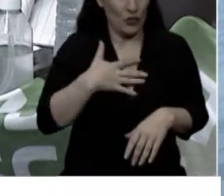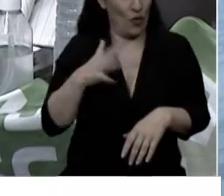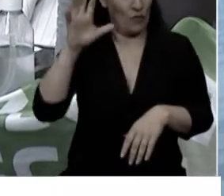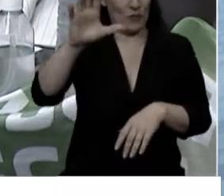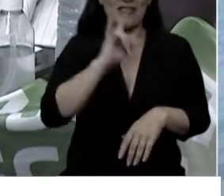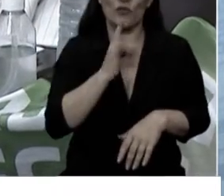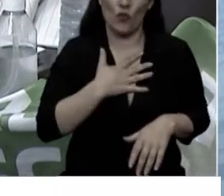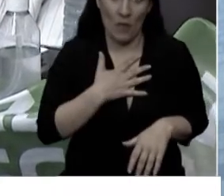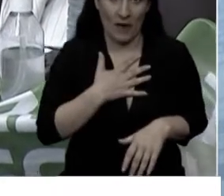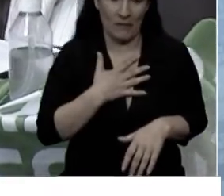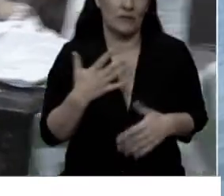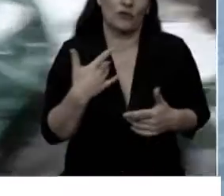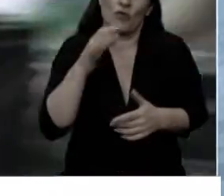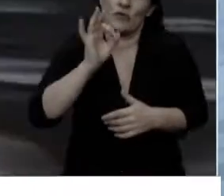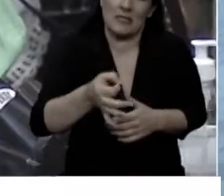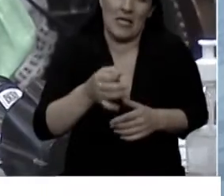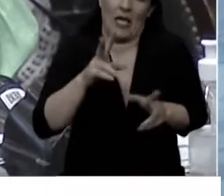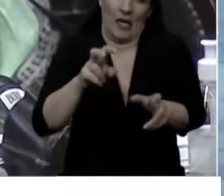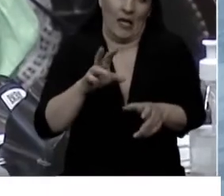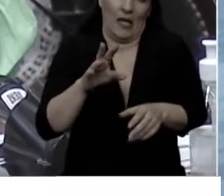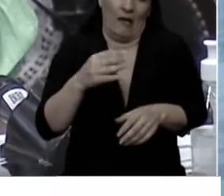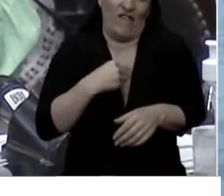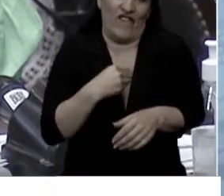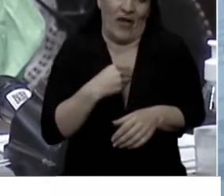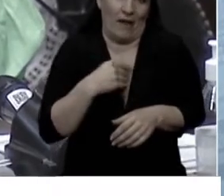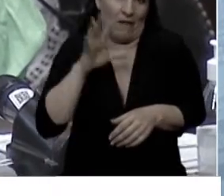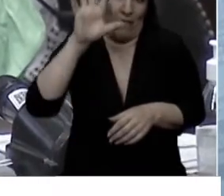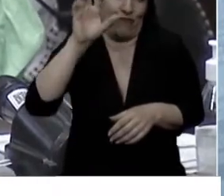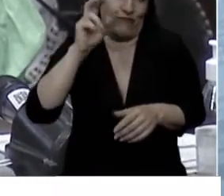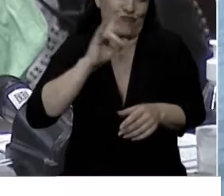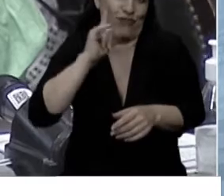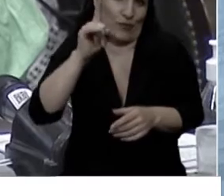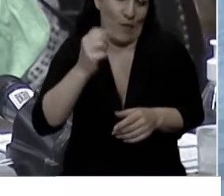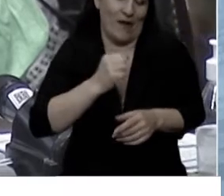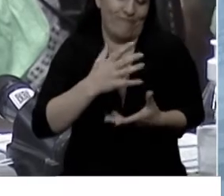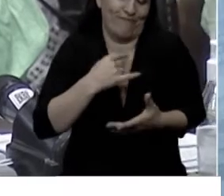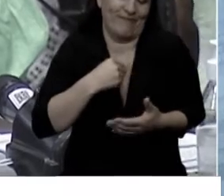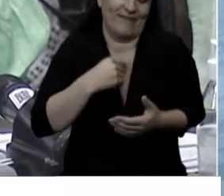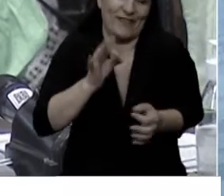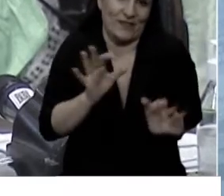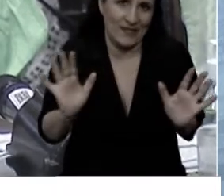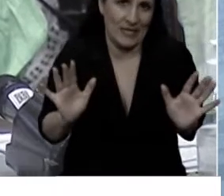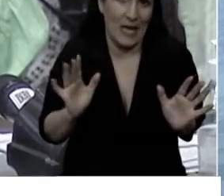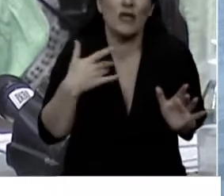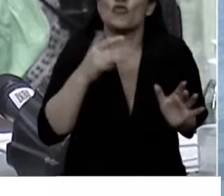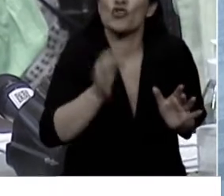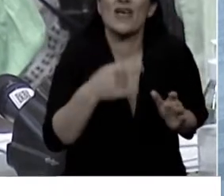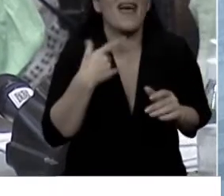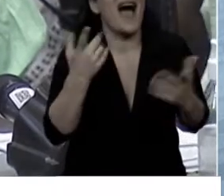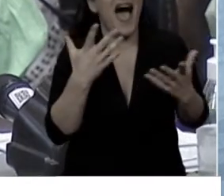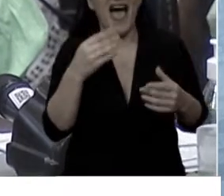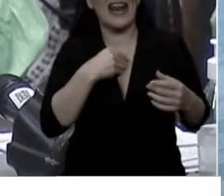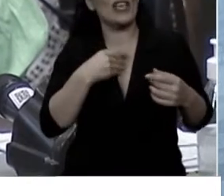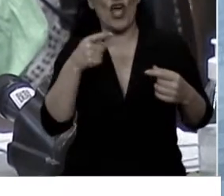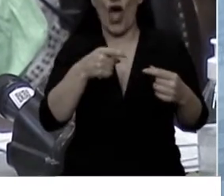tucumano, conocedor claro de la fe de mi pueblo con sus religiones y entendiendo que este proyecto no va contra la religión